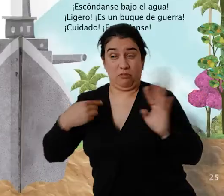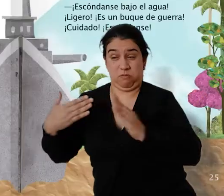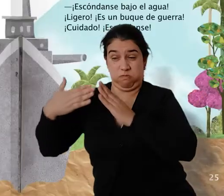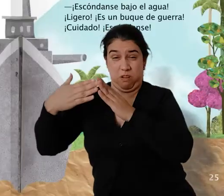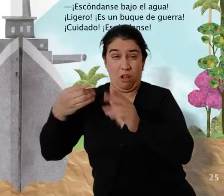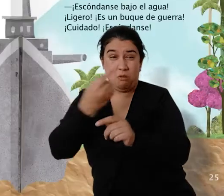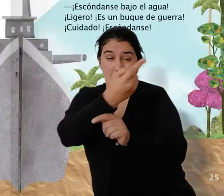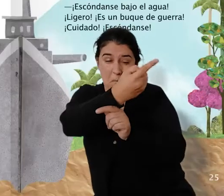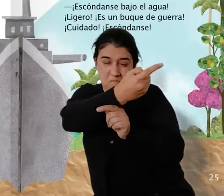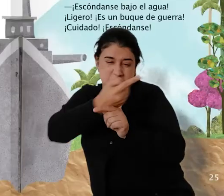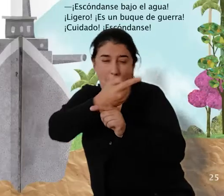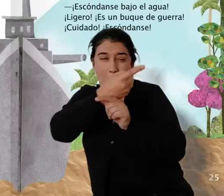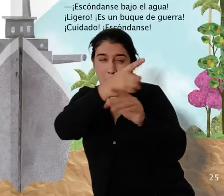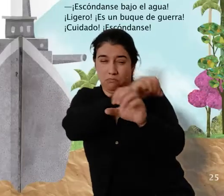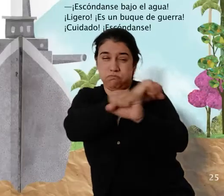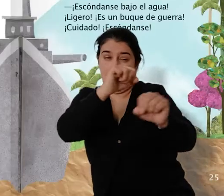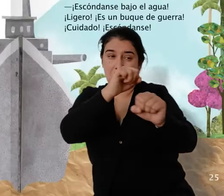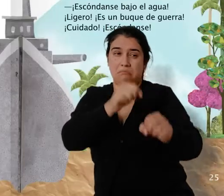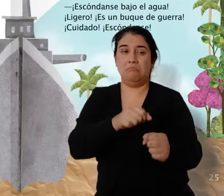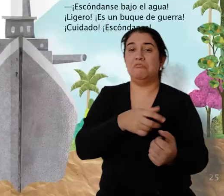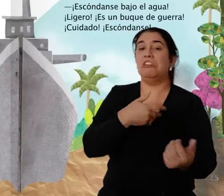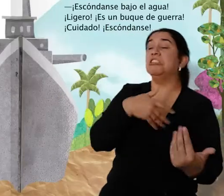¡Echen! Contestaron los yacarés.